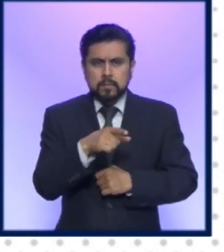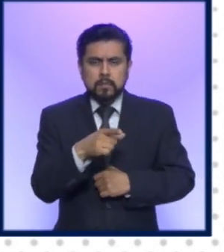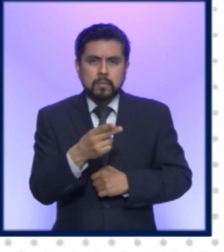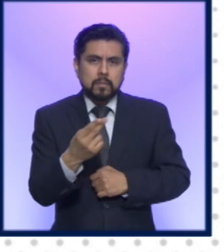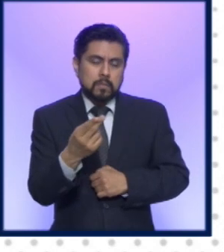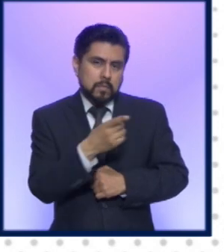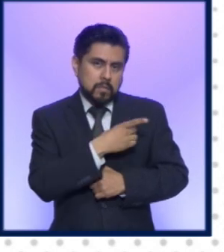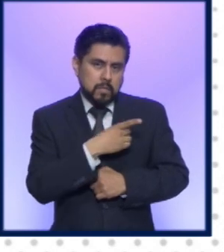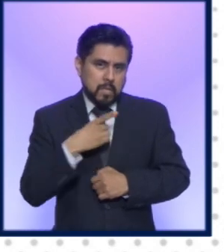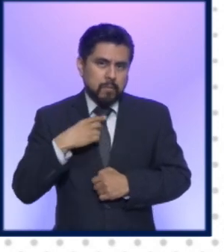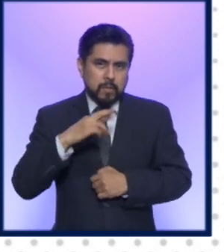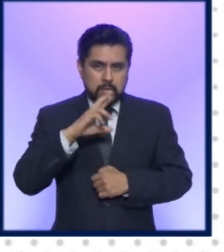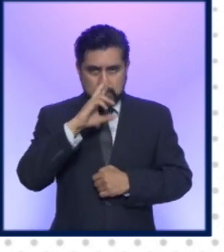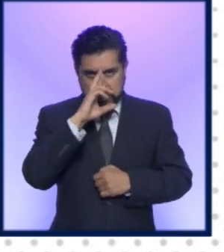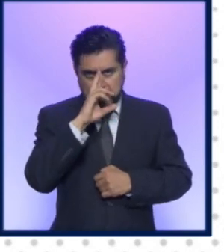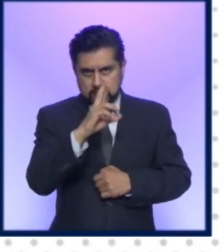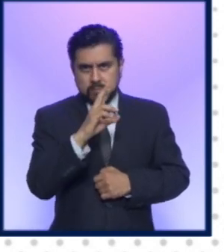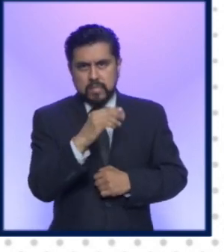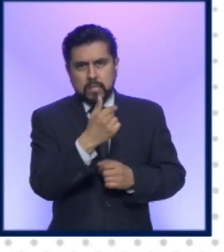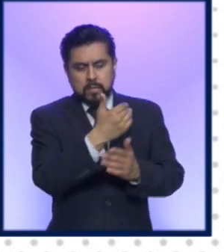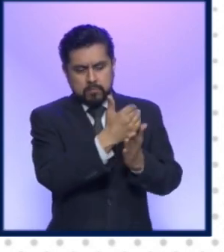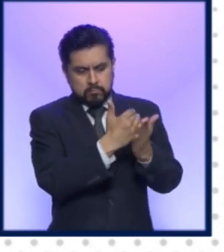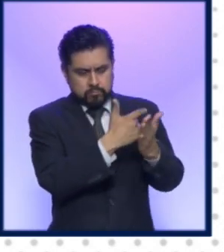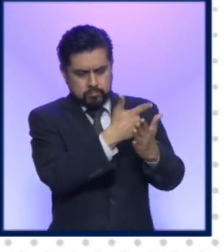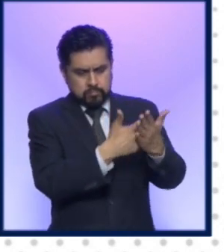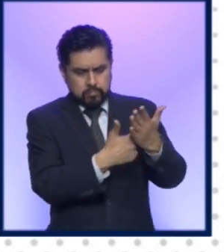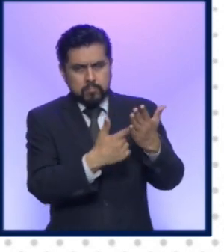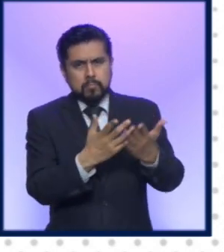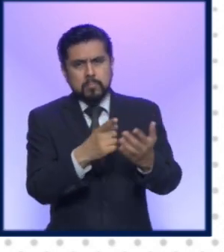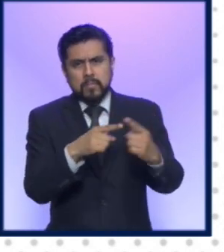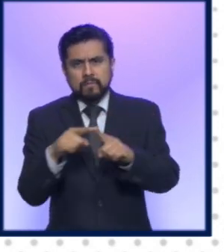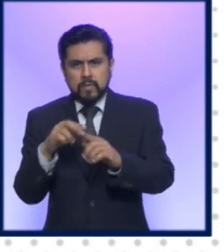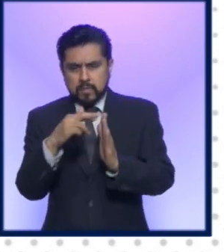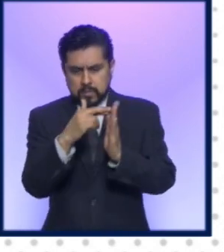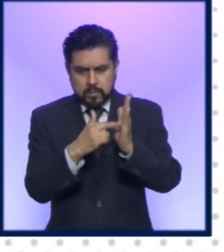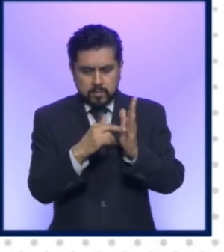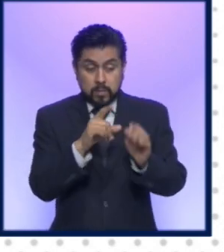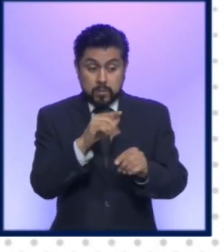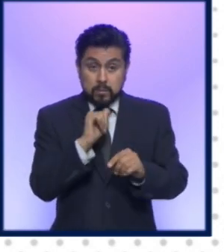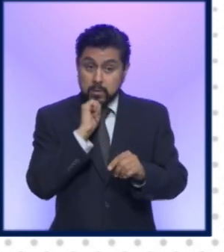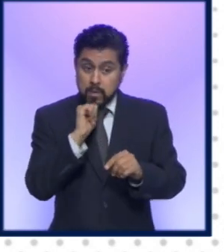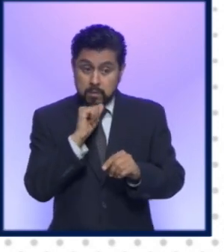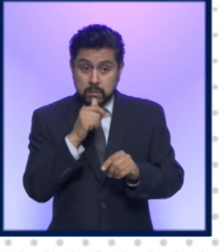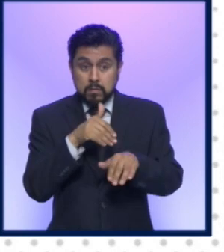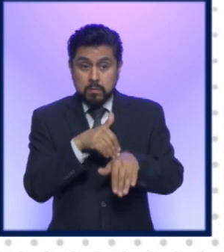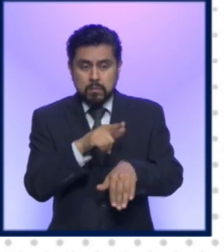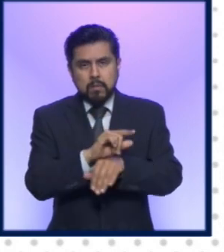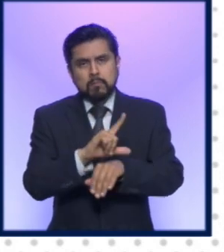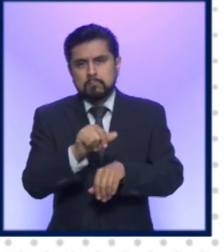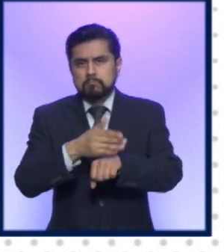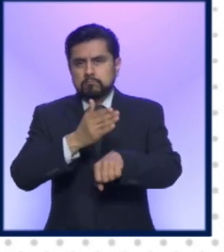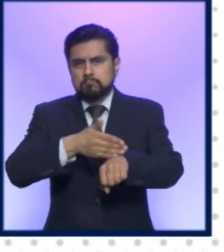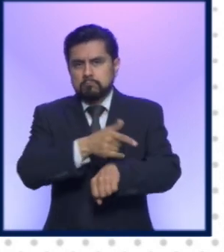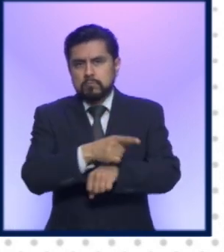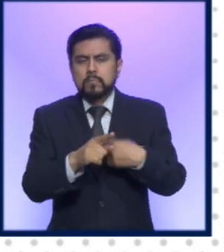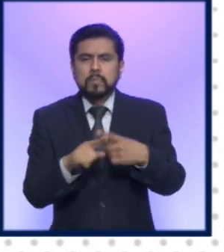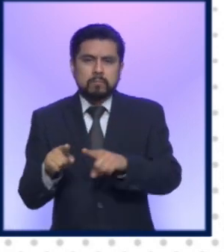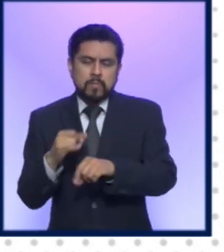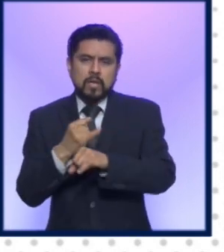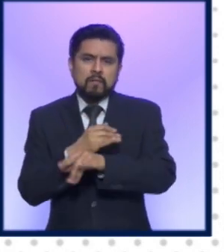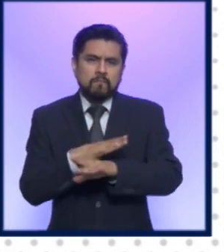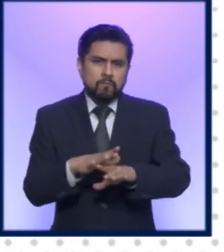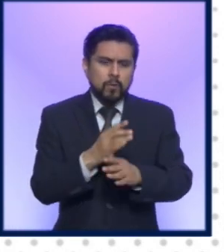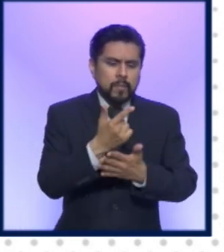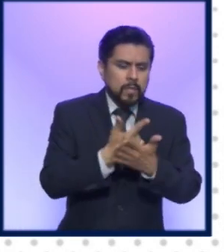respetar ciertas reglas y omitir lasas trae como consecuencia sanciones y más tratándose de la presentación de informes de